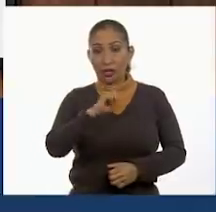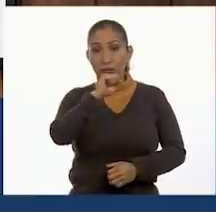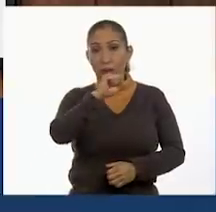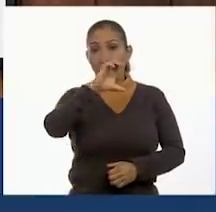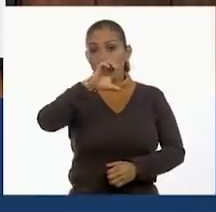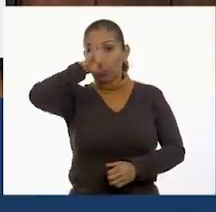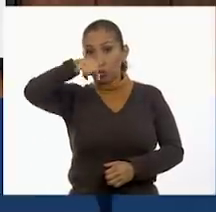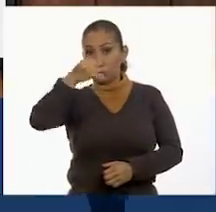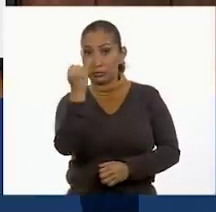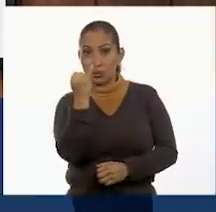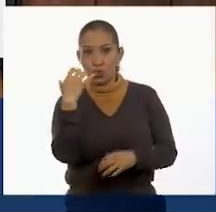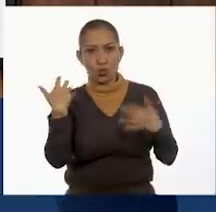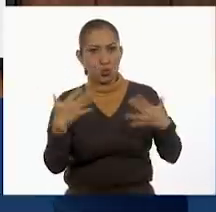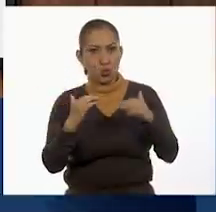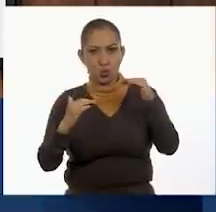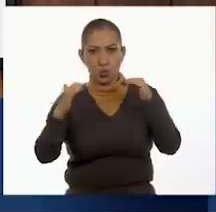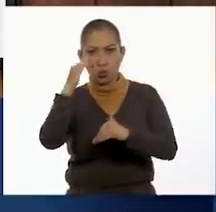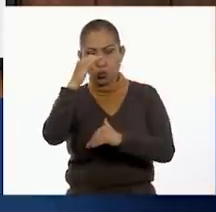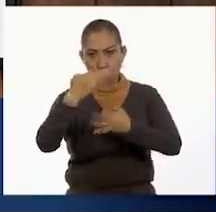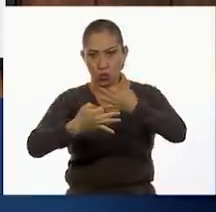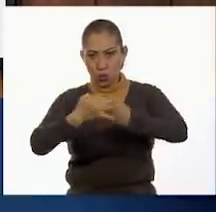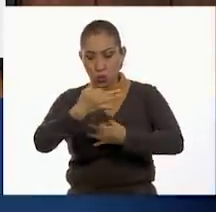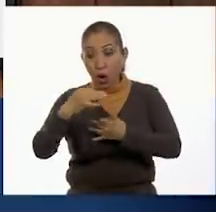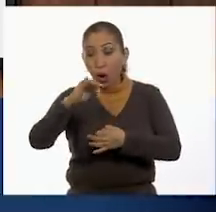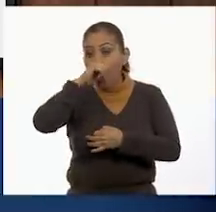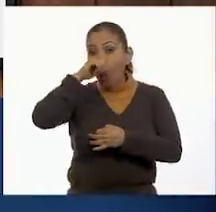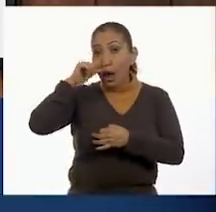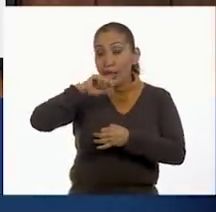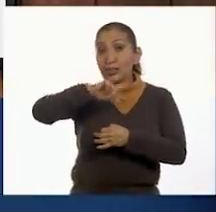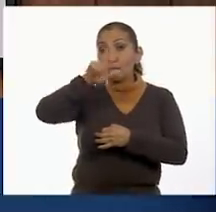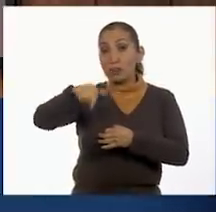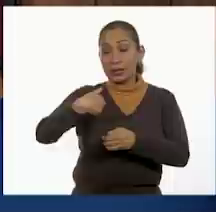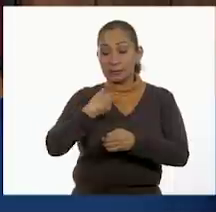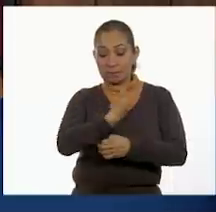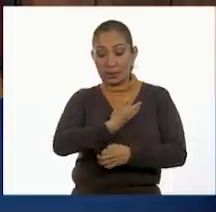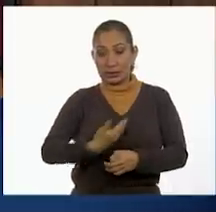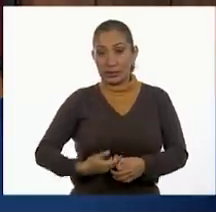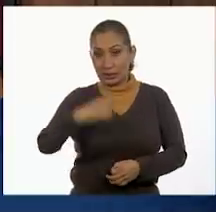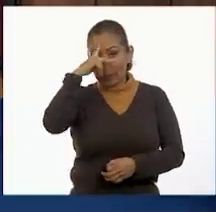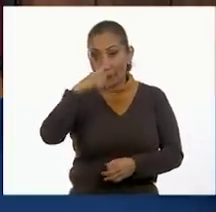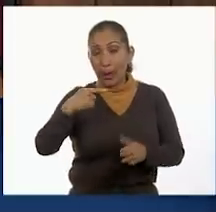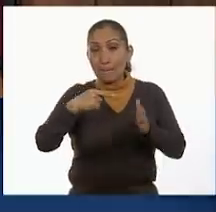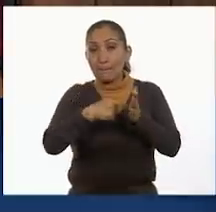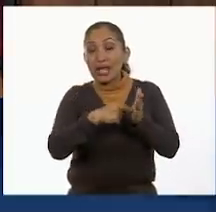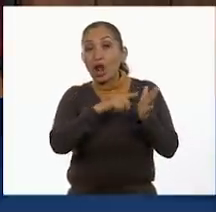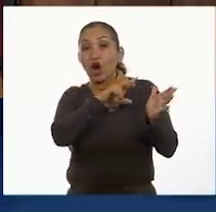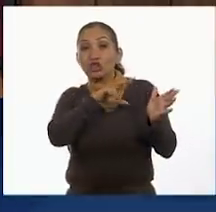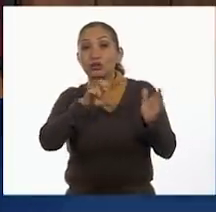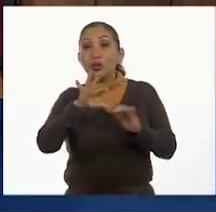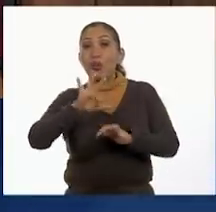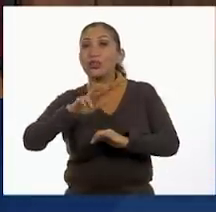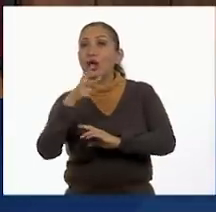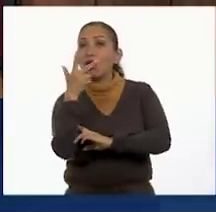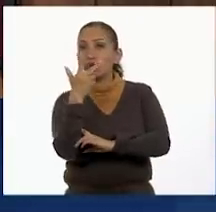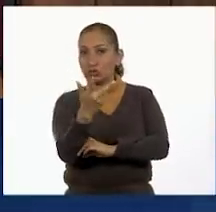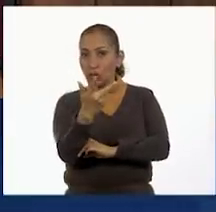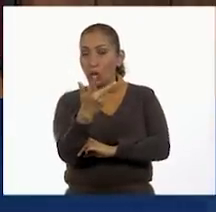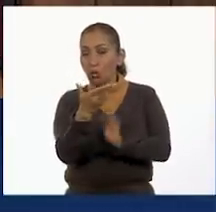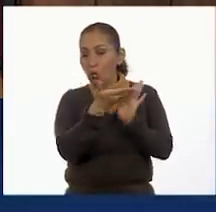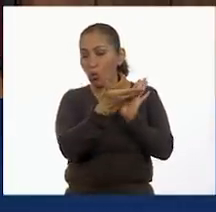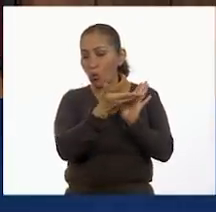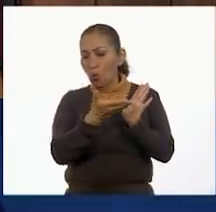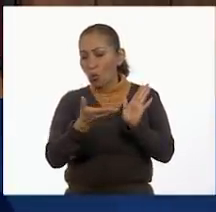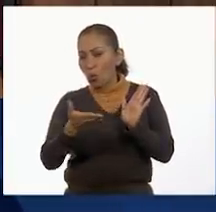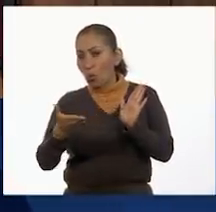Corte de Justicia. Juárez se convirtió en presidente de la República en 1858 y durante